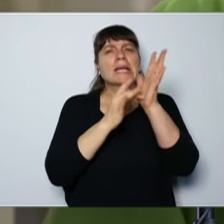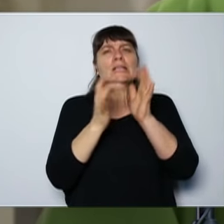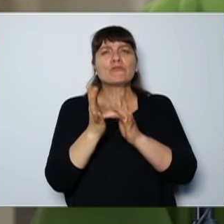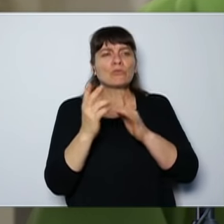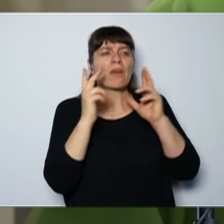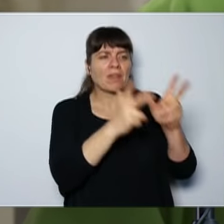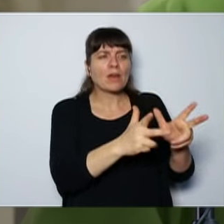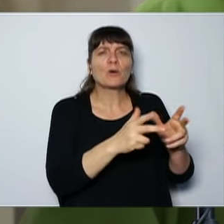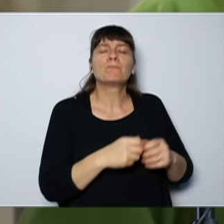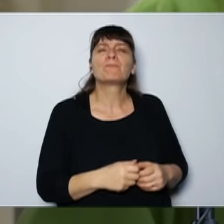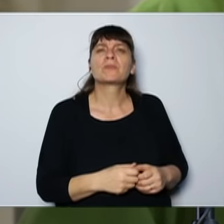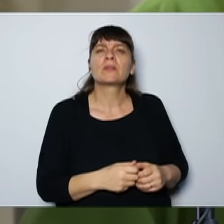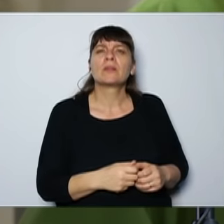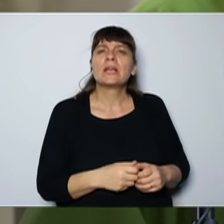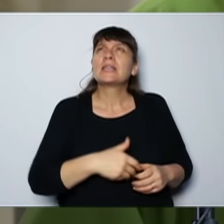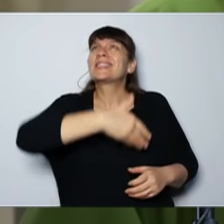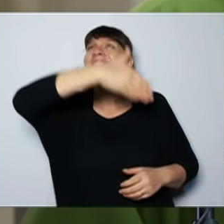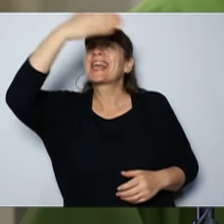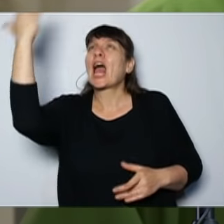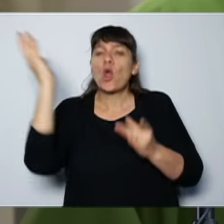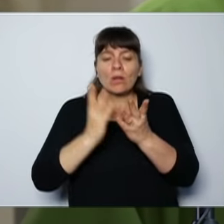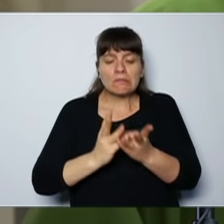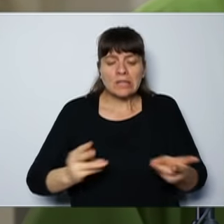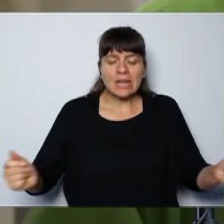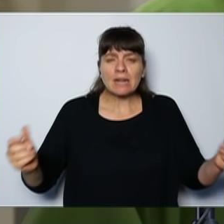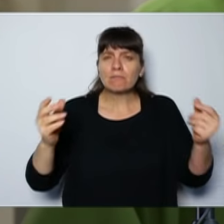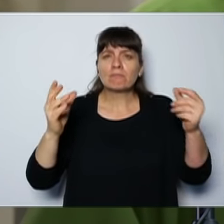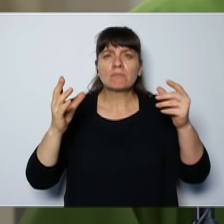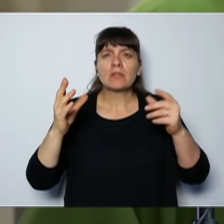Jesús dijo: cielo y tierra pasarán,